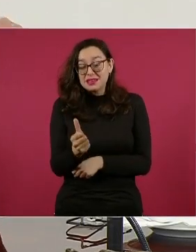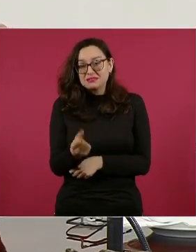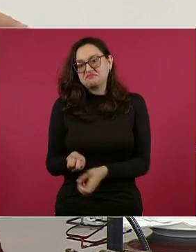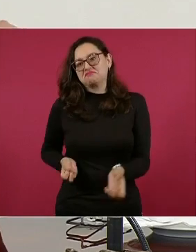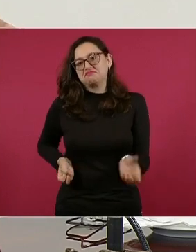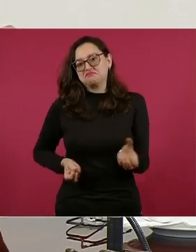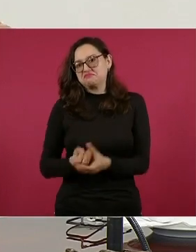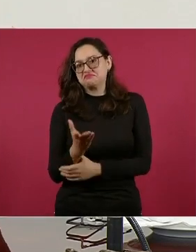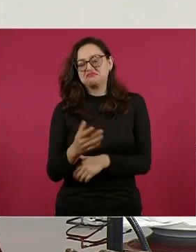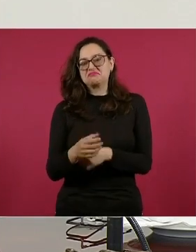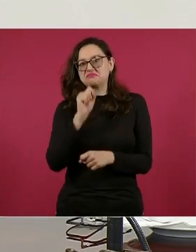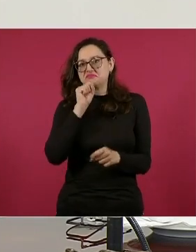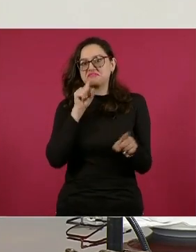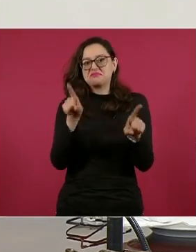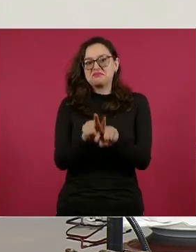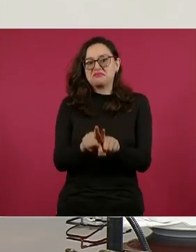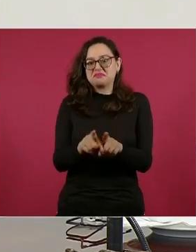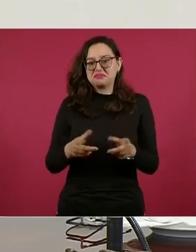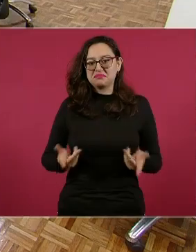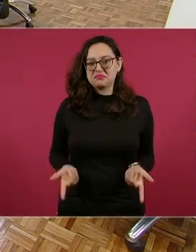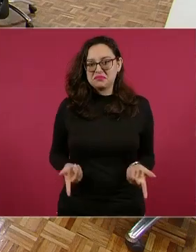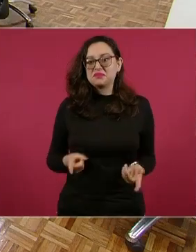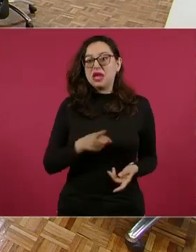participaron en la desaparición de los jóvenes.